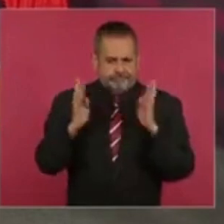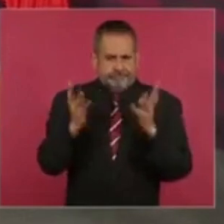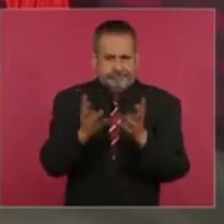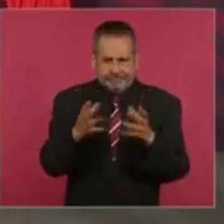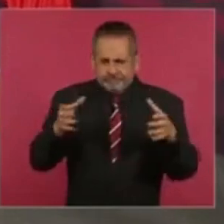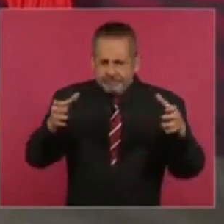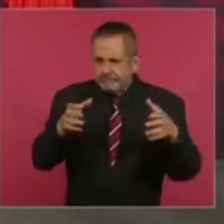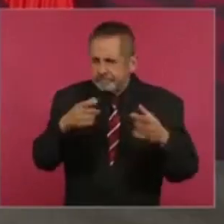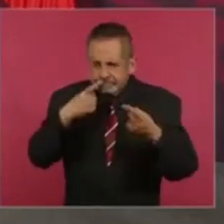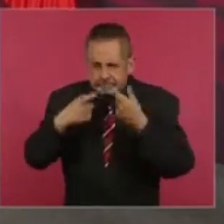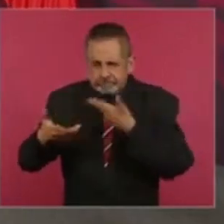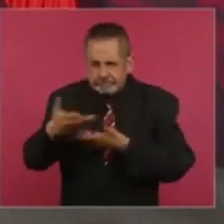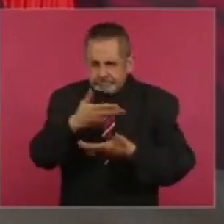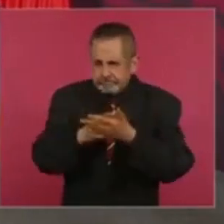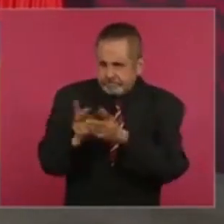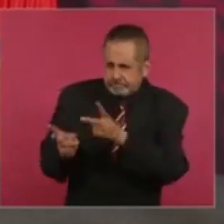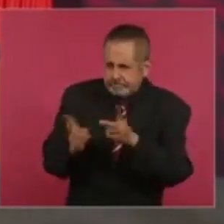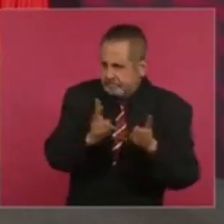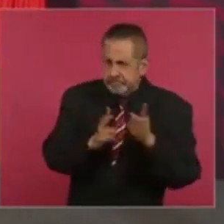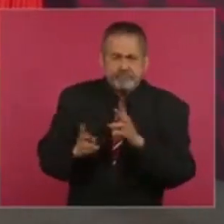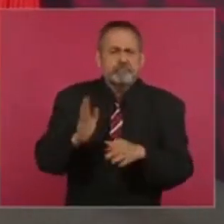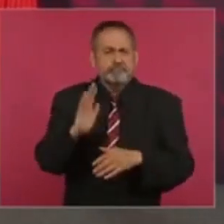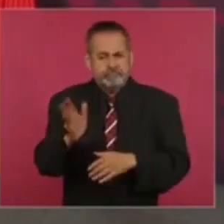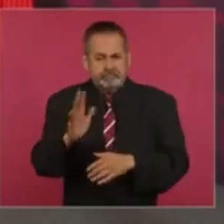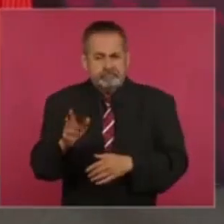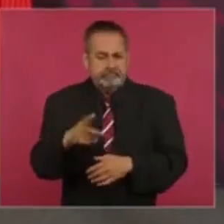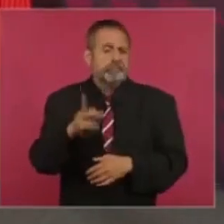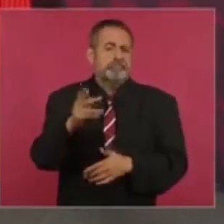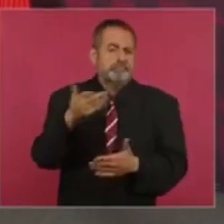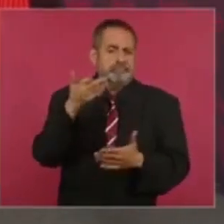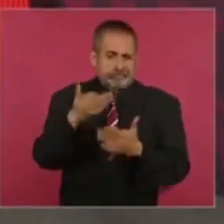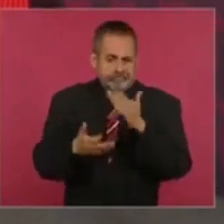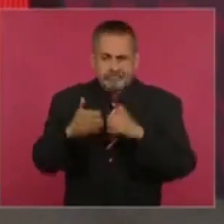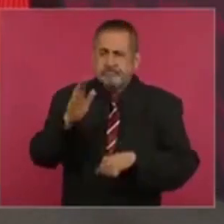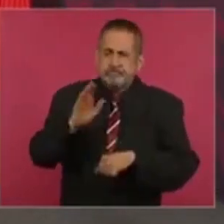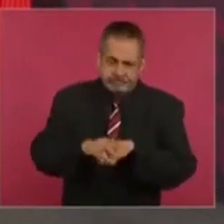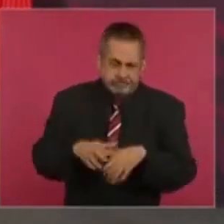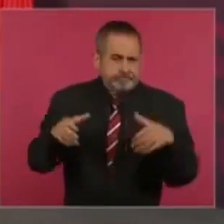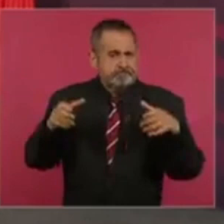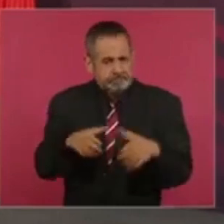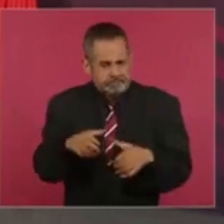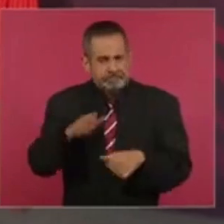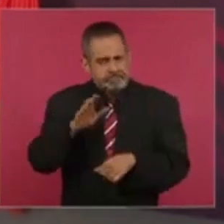Y ya se está hablando con ellos, pero hace falta que